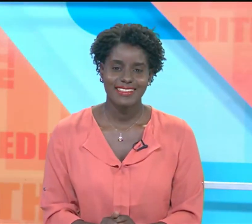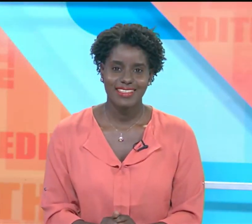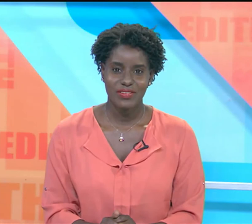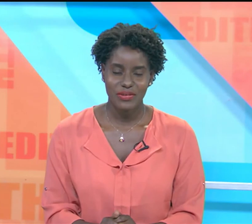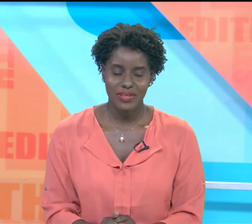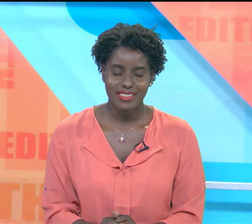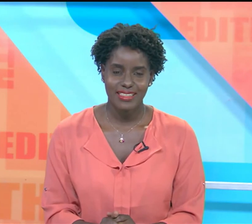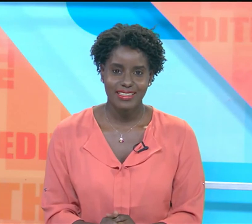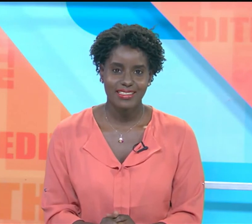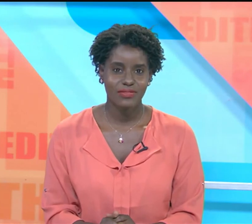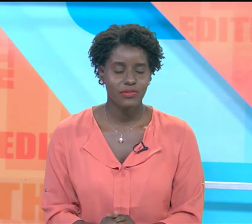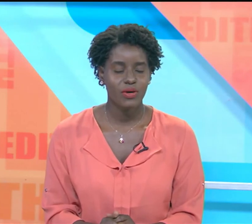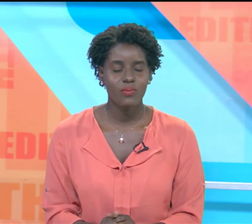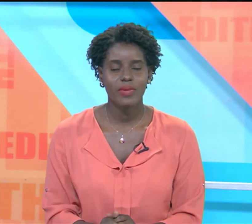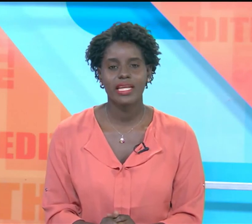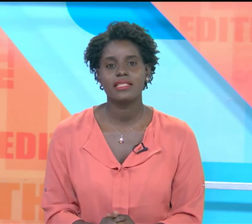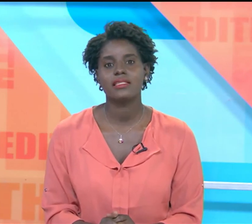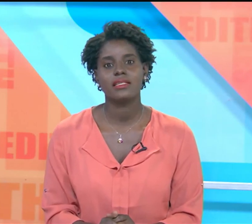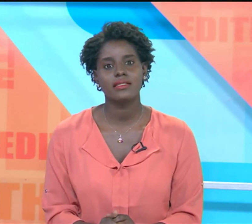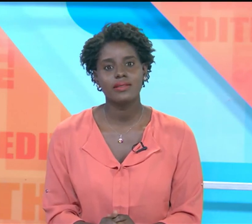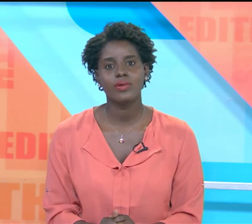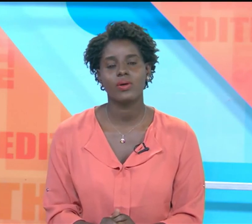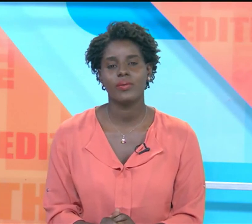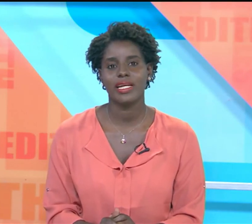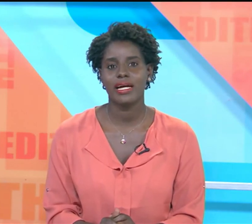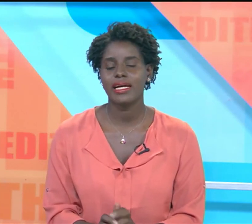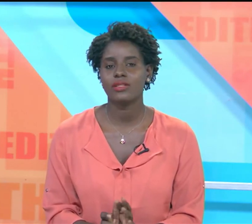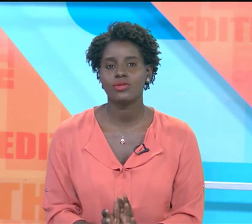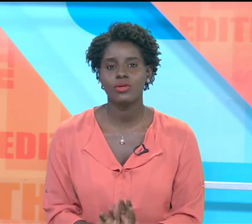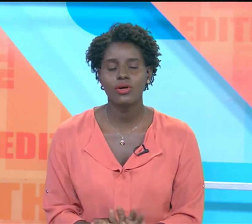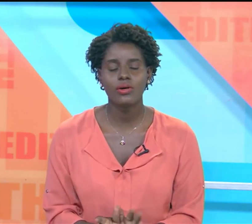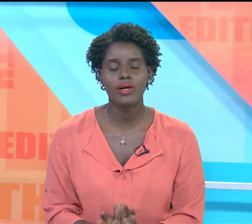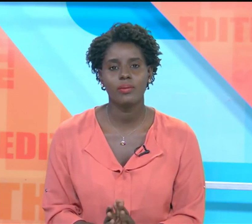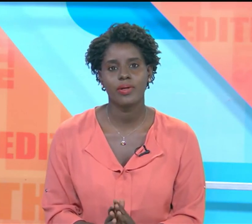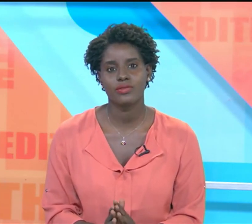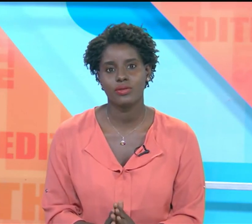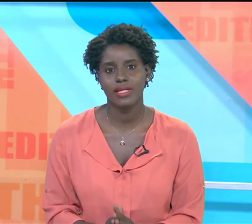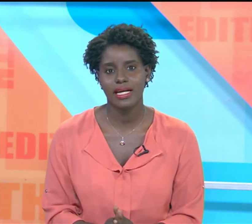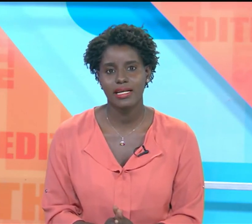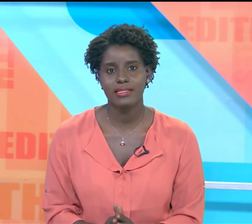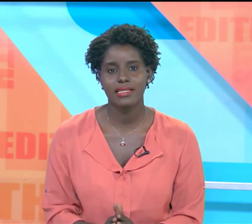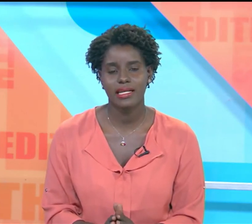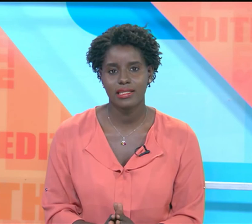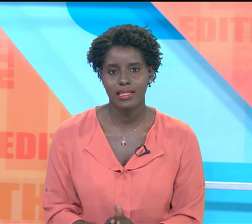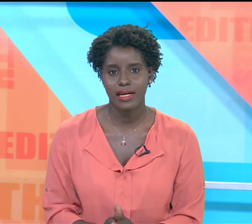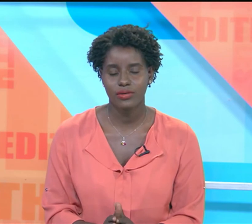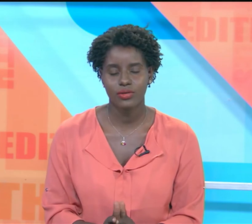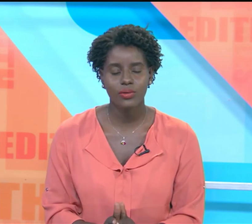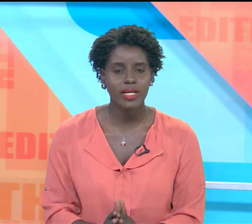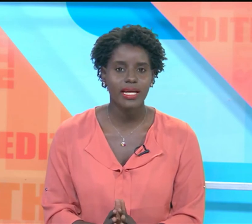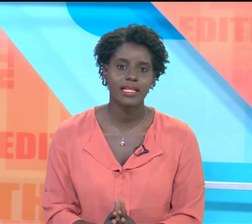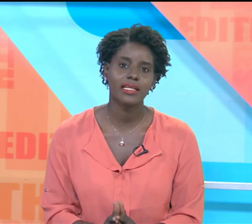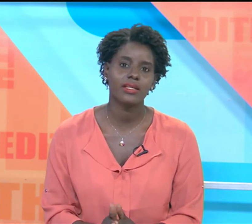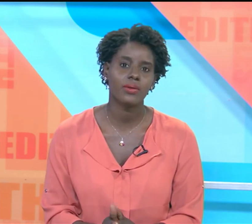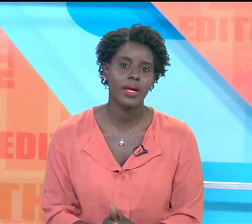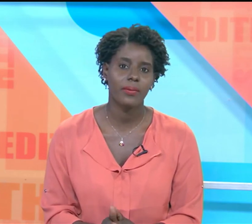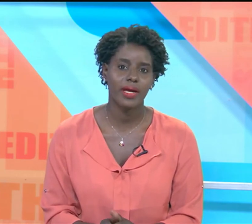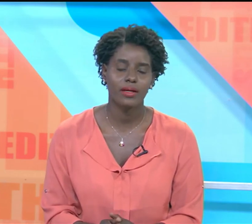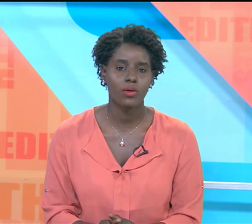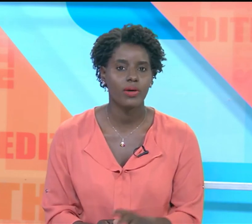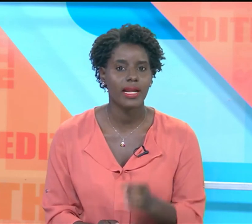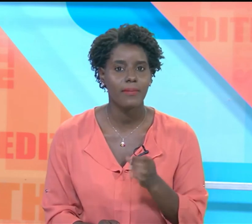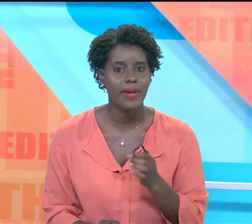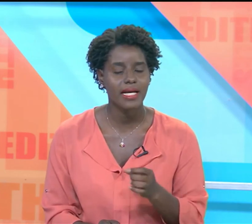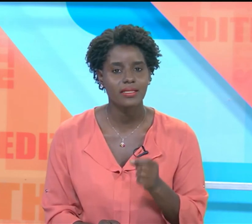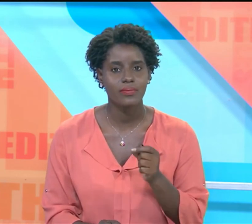Así es, señores. Este fue un merecidísimo homenaje a todo el personal sanitario, todo el que ha tenido que